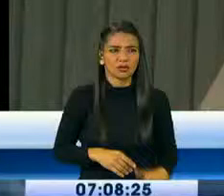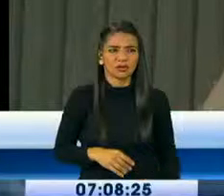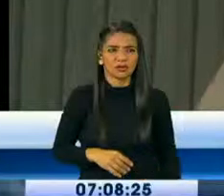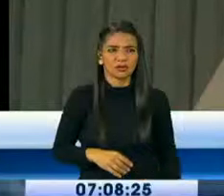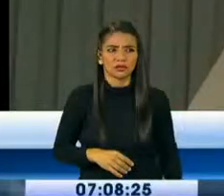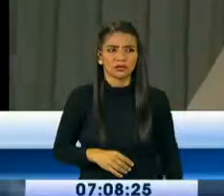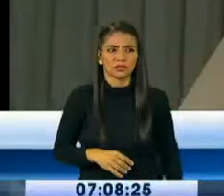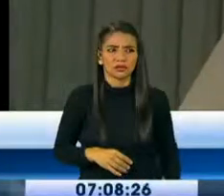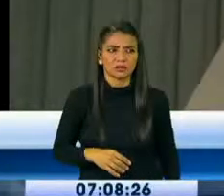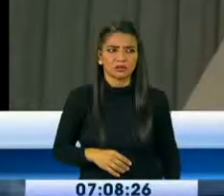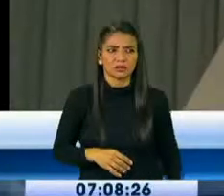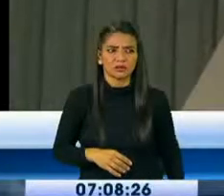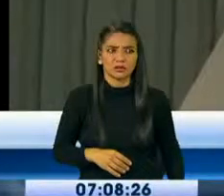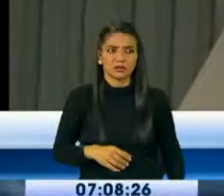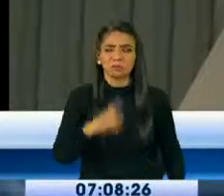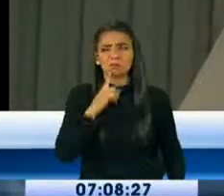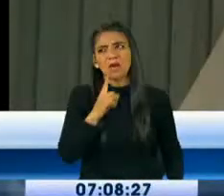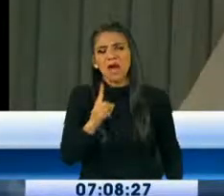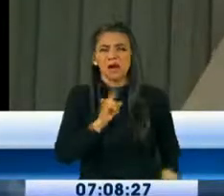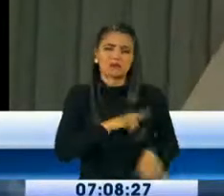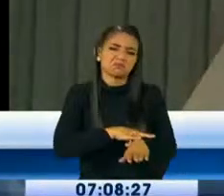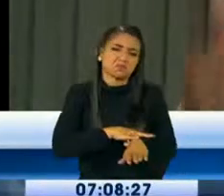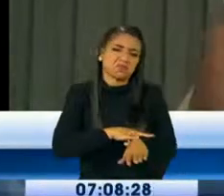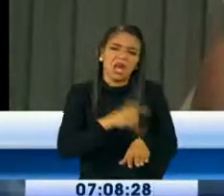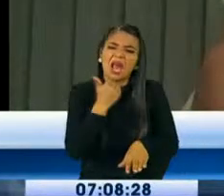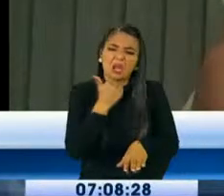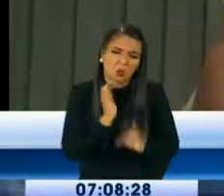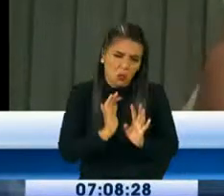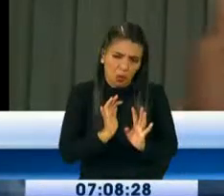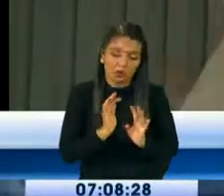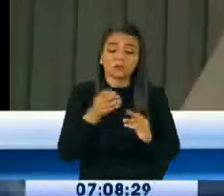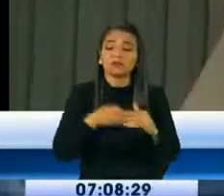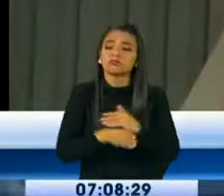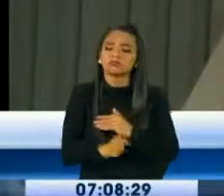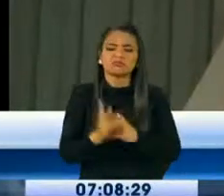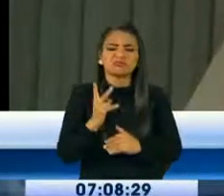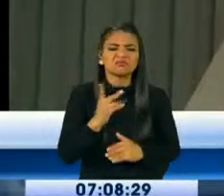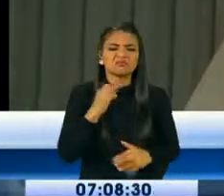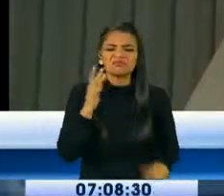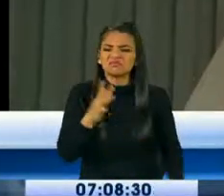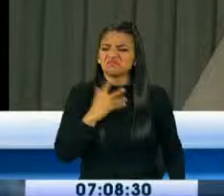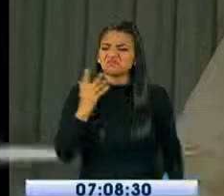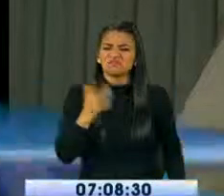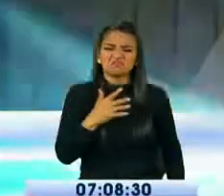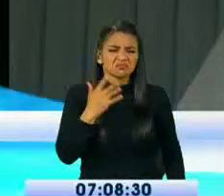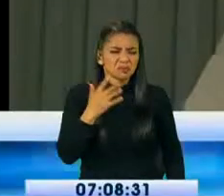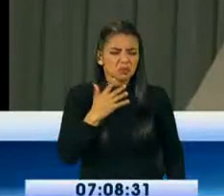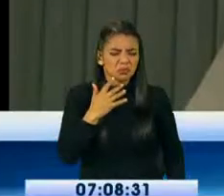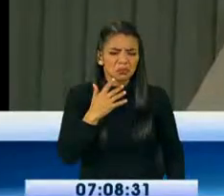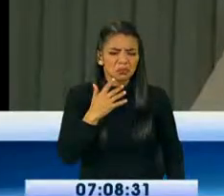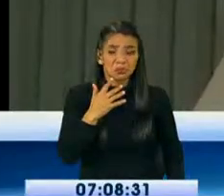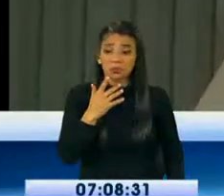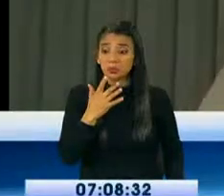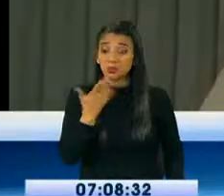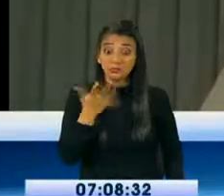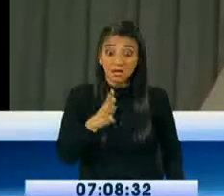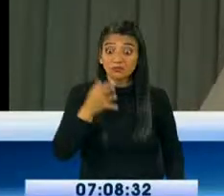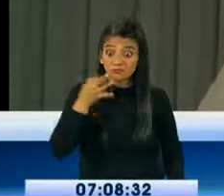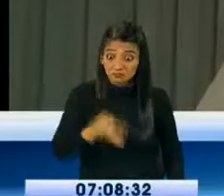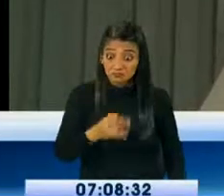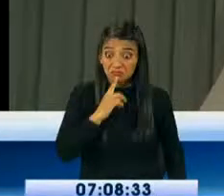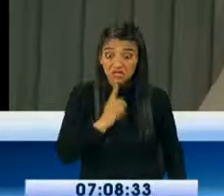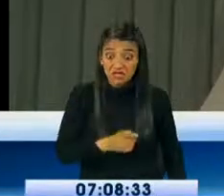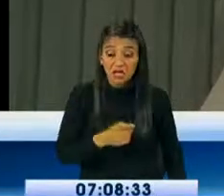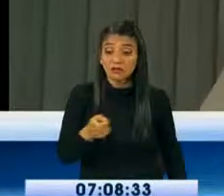a realizar una necesidad biológica, ingresa a este lote y se percata de la existencia de un cuerpo. No se acerca a verificar si se trata